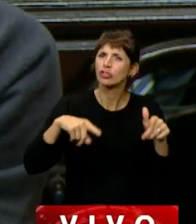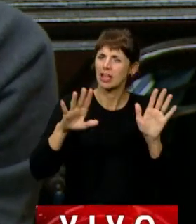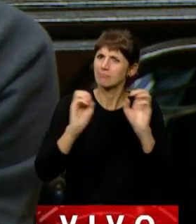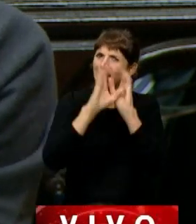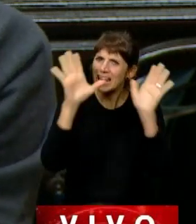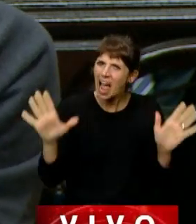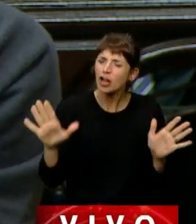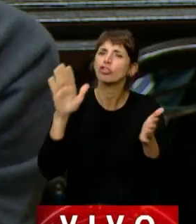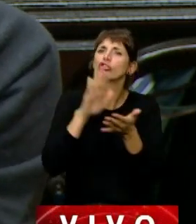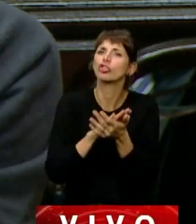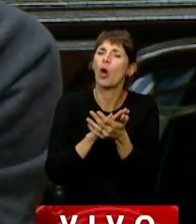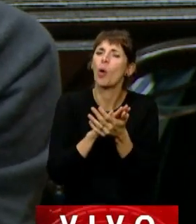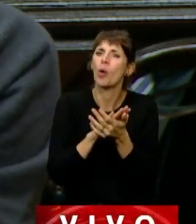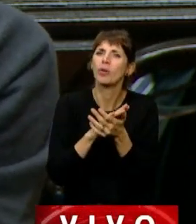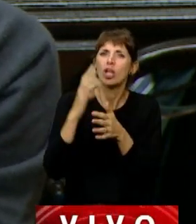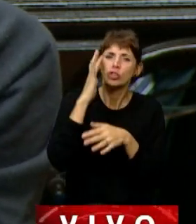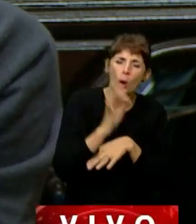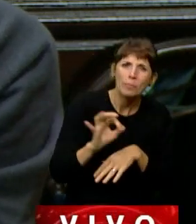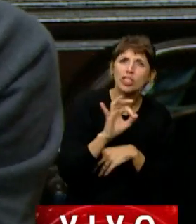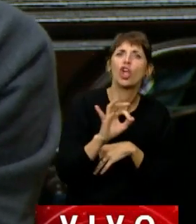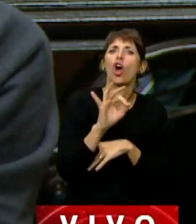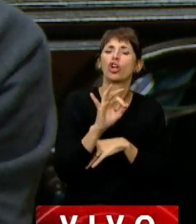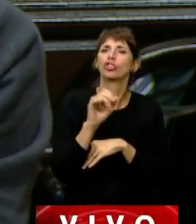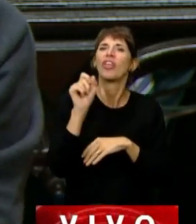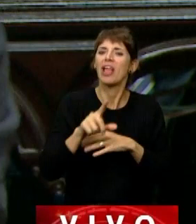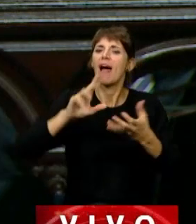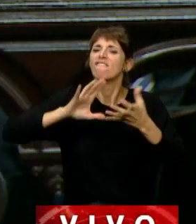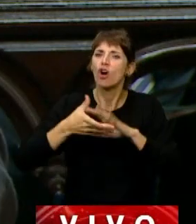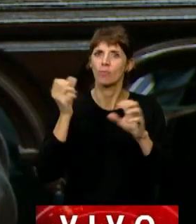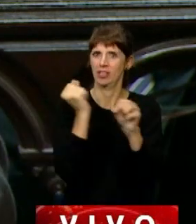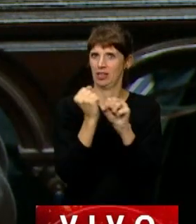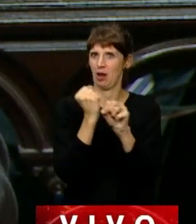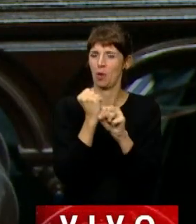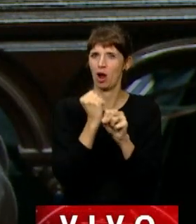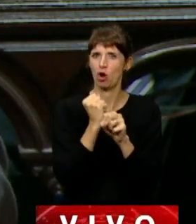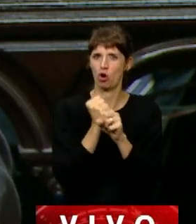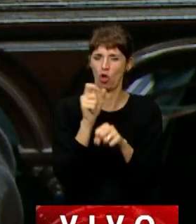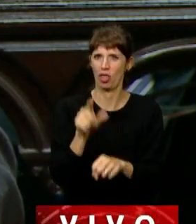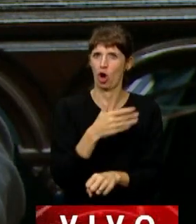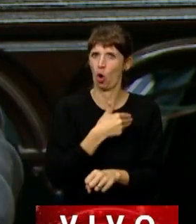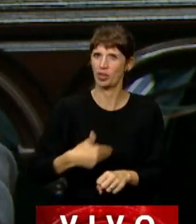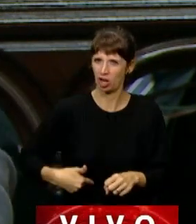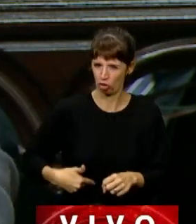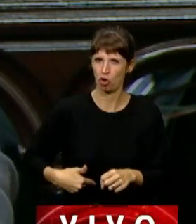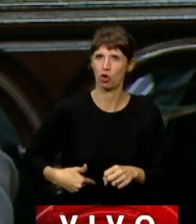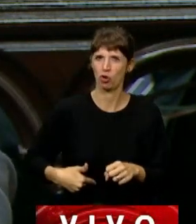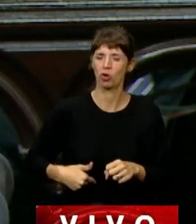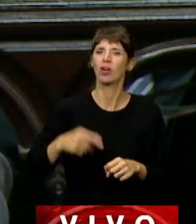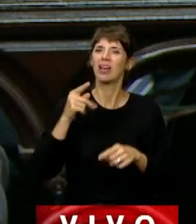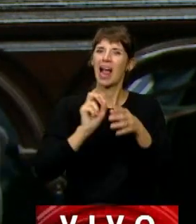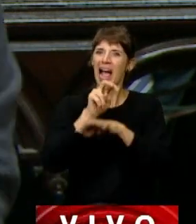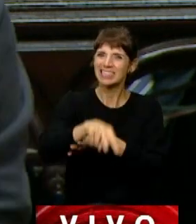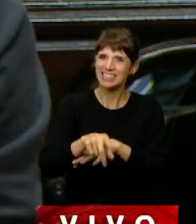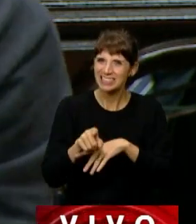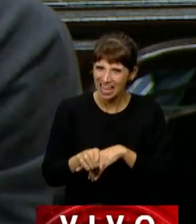el posicionamiento, con la adopción de la línea de trabajo que nuestro gobierno, especialmente a través de la Cancillería,